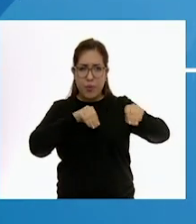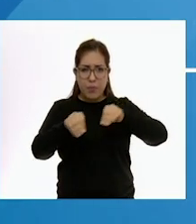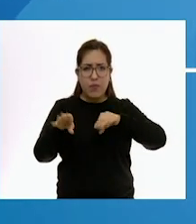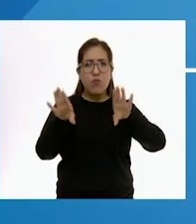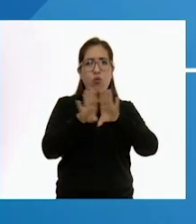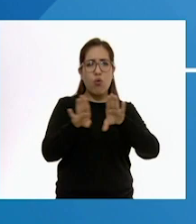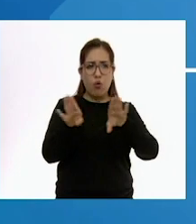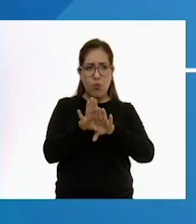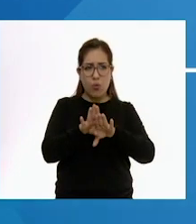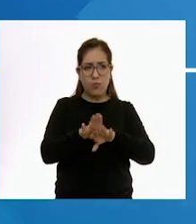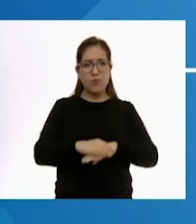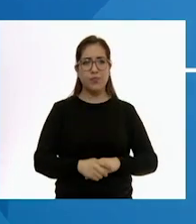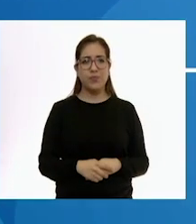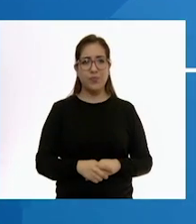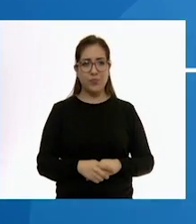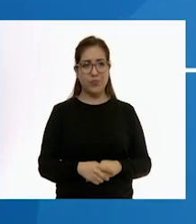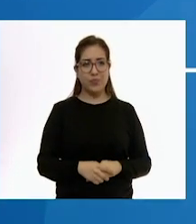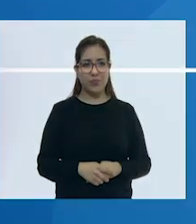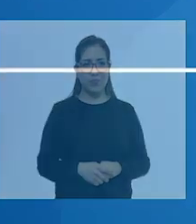¿Cómo se movían?